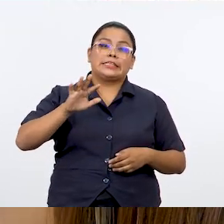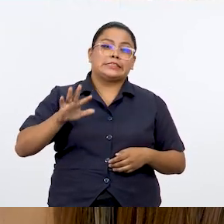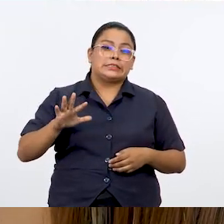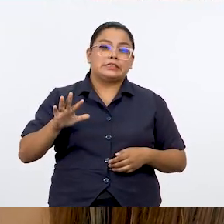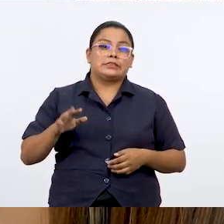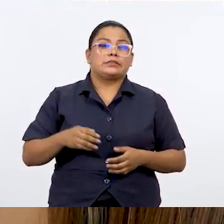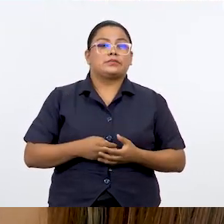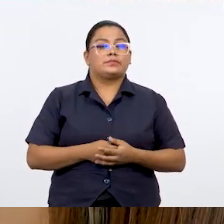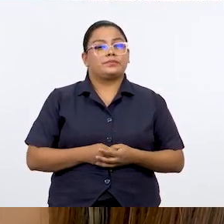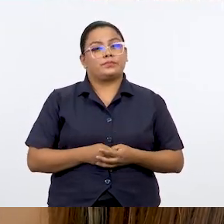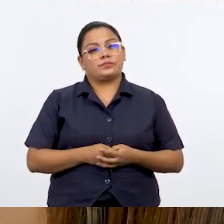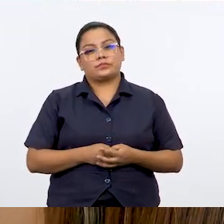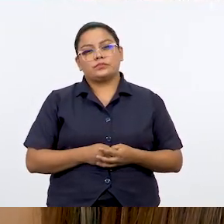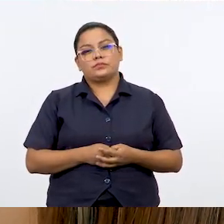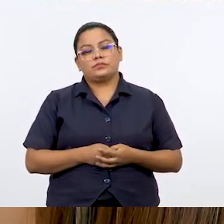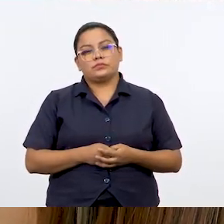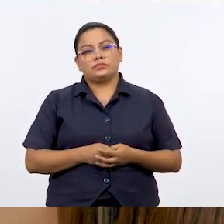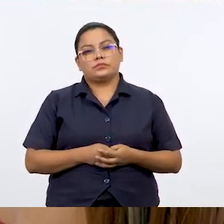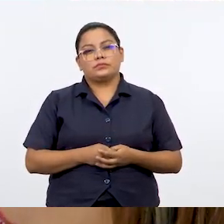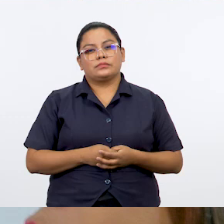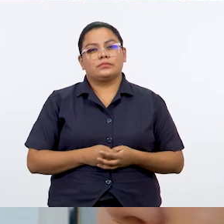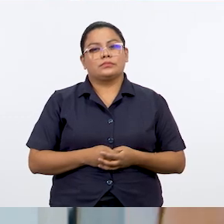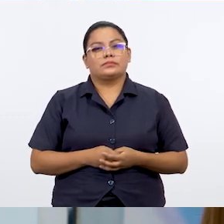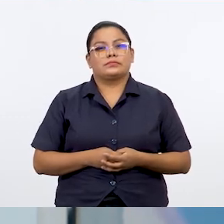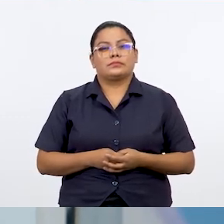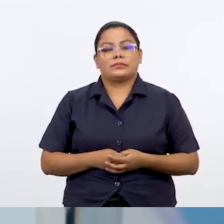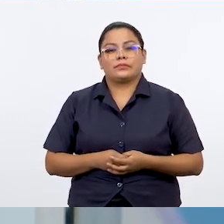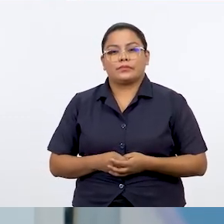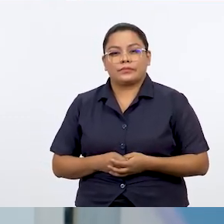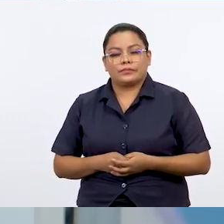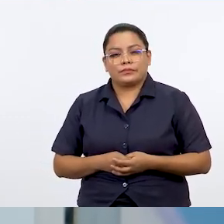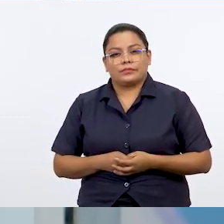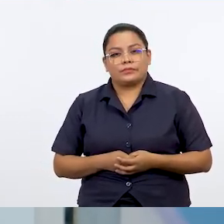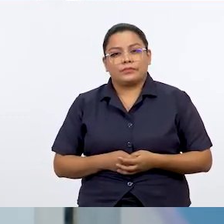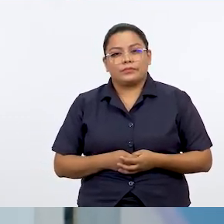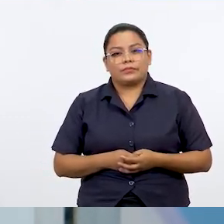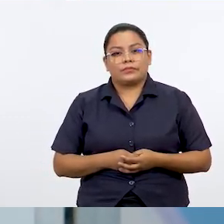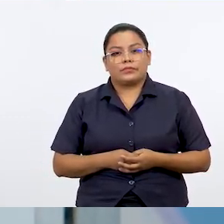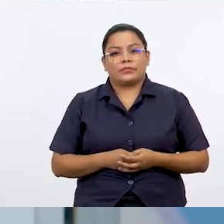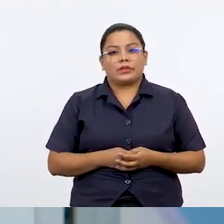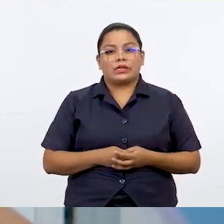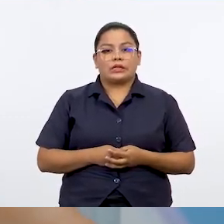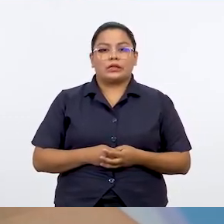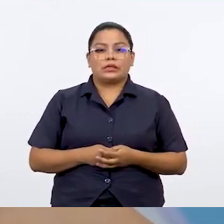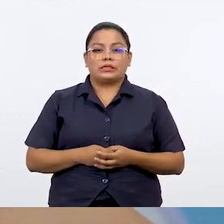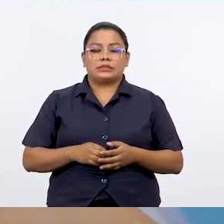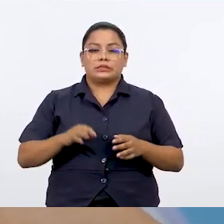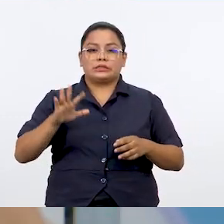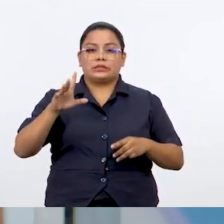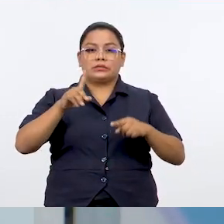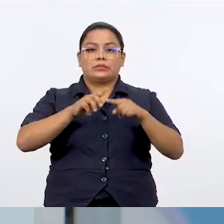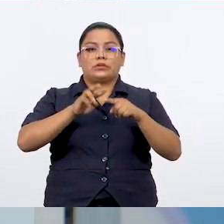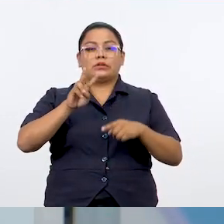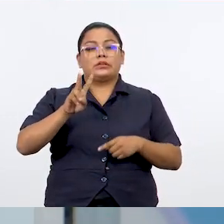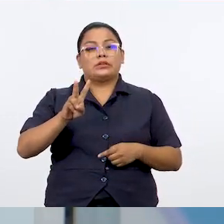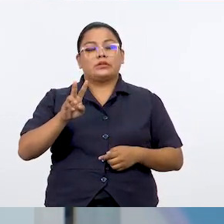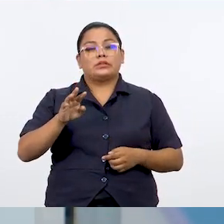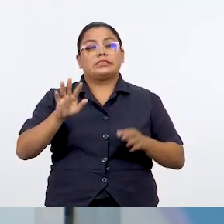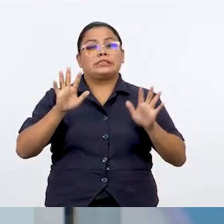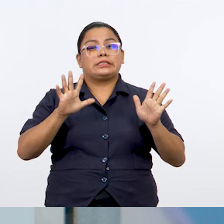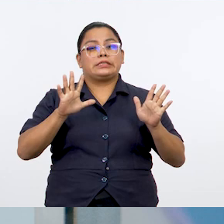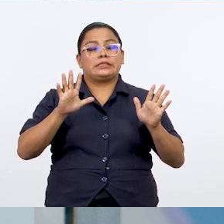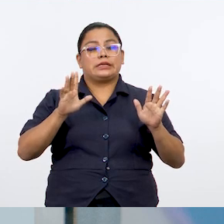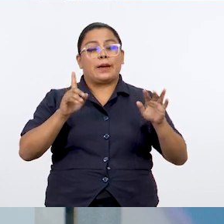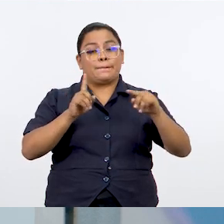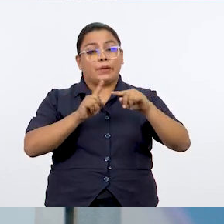que vamos a colocar el 5 y llevamos 2. 5 por 2, 10.